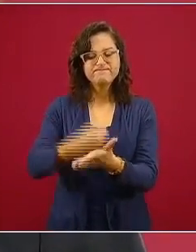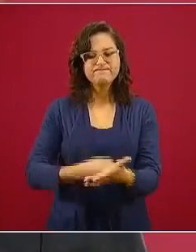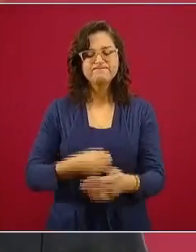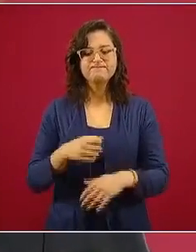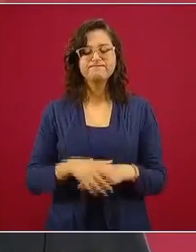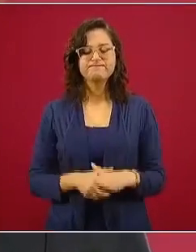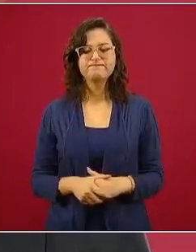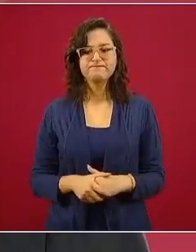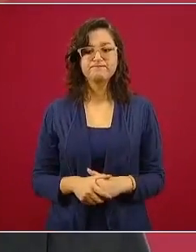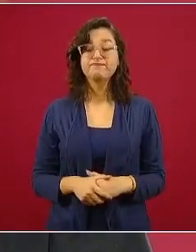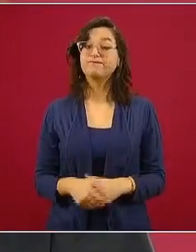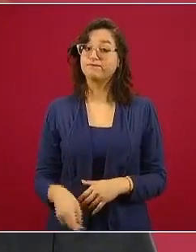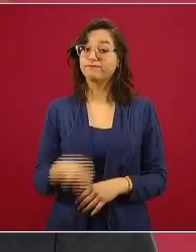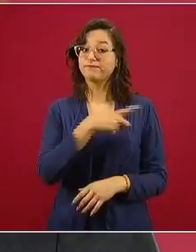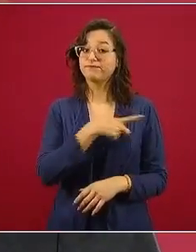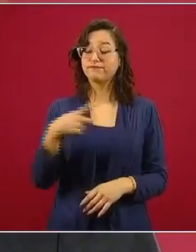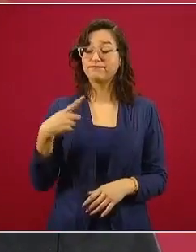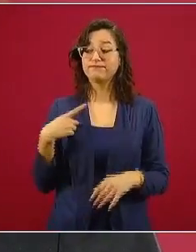Hay que tomar en cuenta eso.